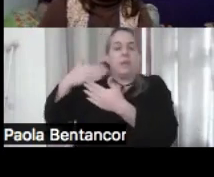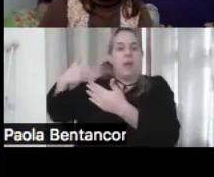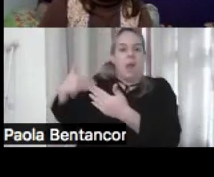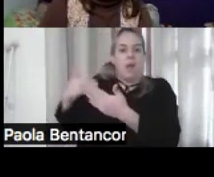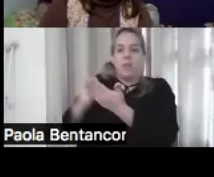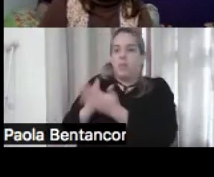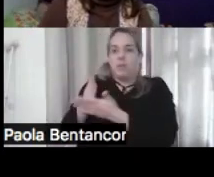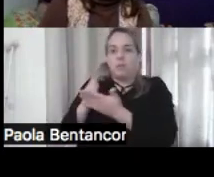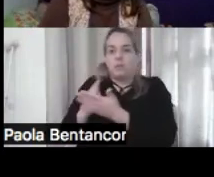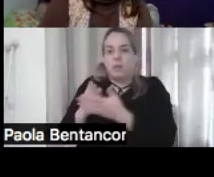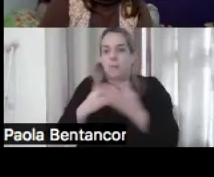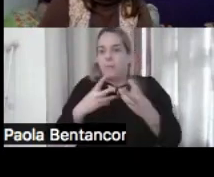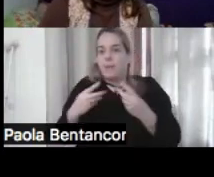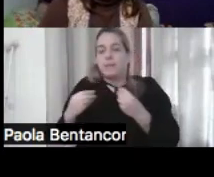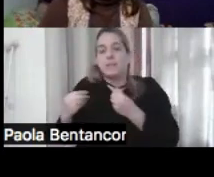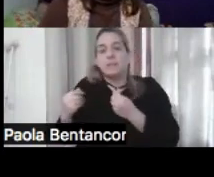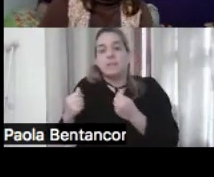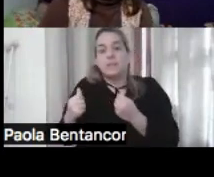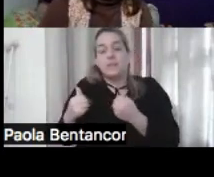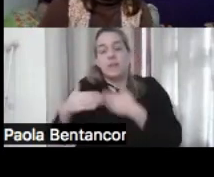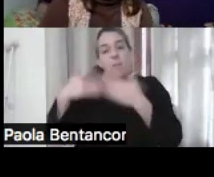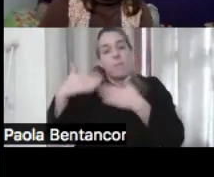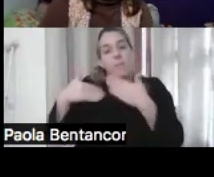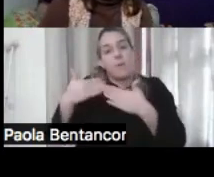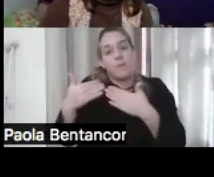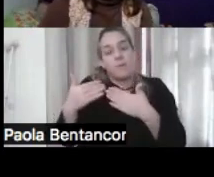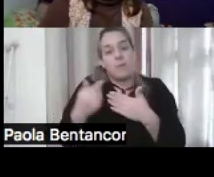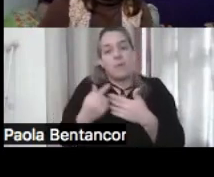el modelo de integración sensorial, podemos conocer